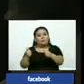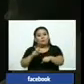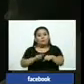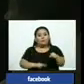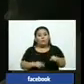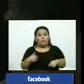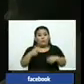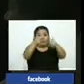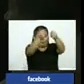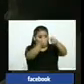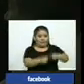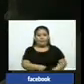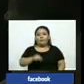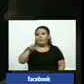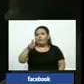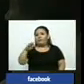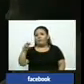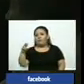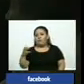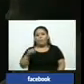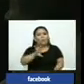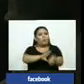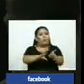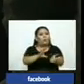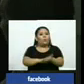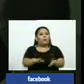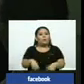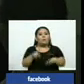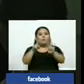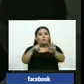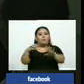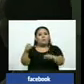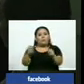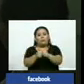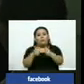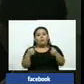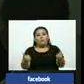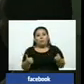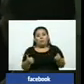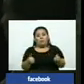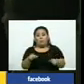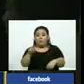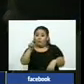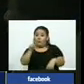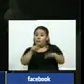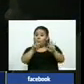para el 2020, el gasto corriente cuenta con 60.094.365